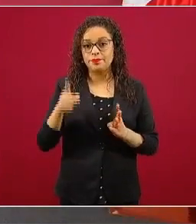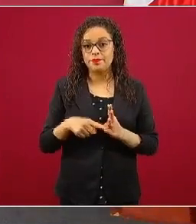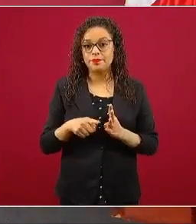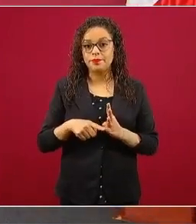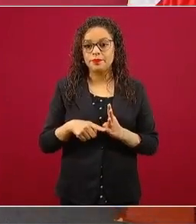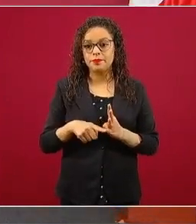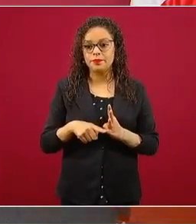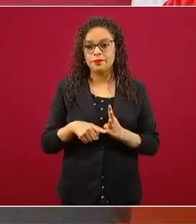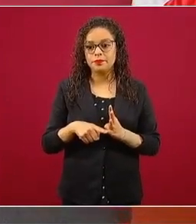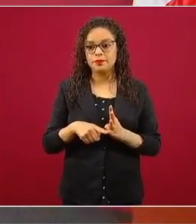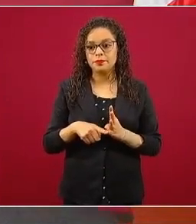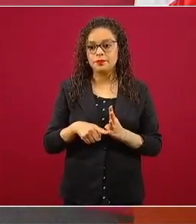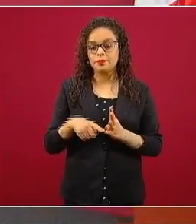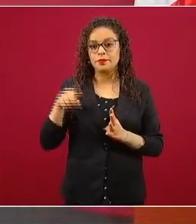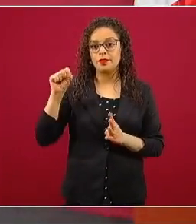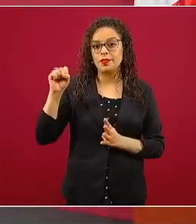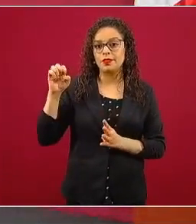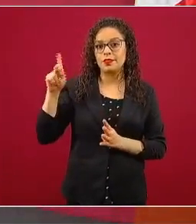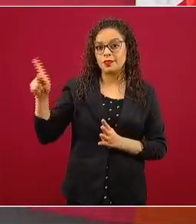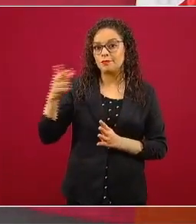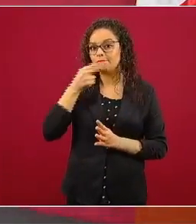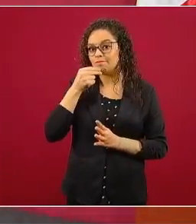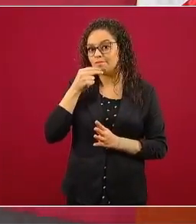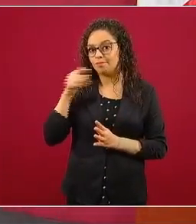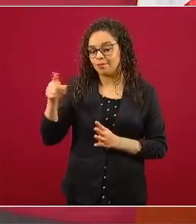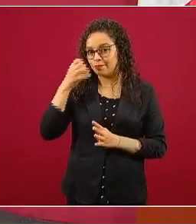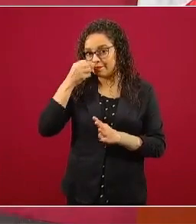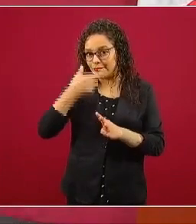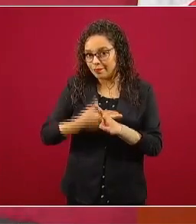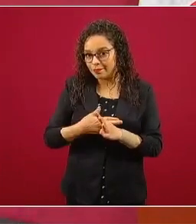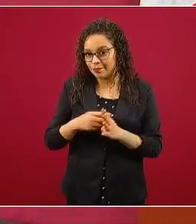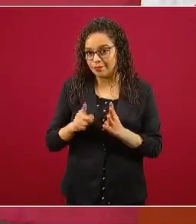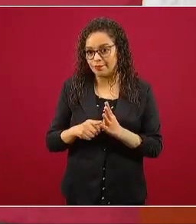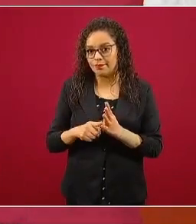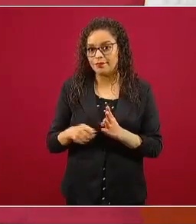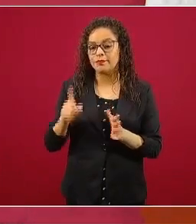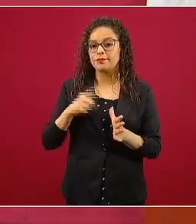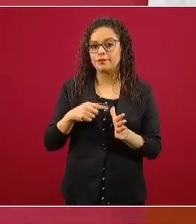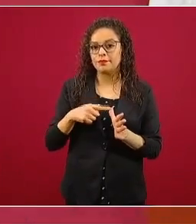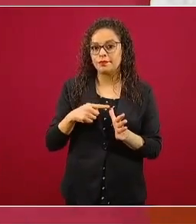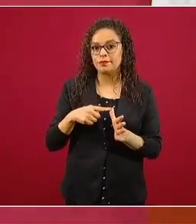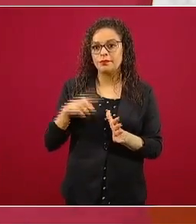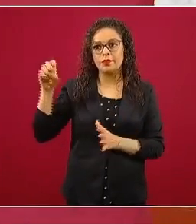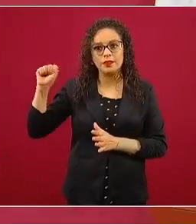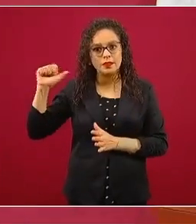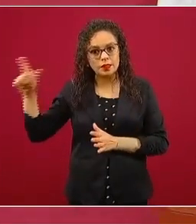secretario de Educación Pública, el secretario de Hacienda,